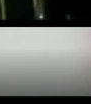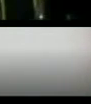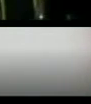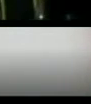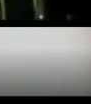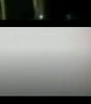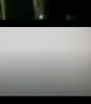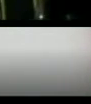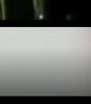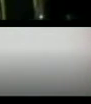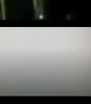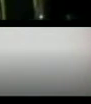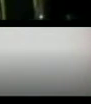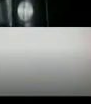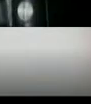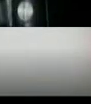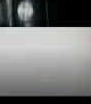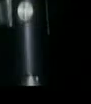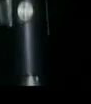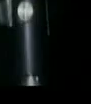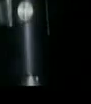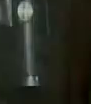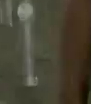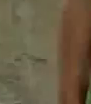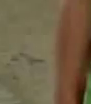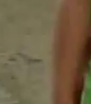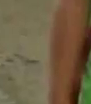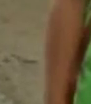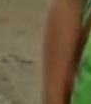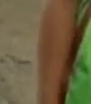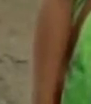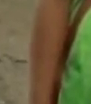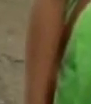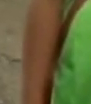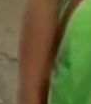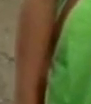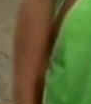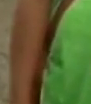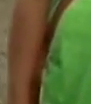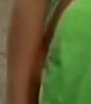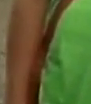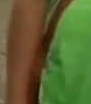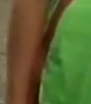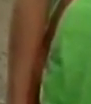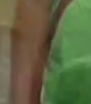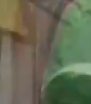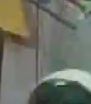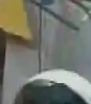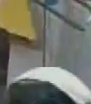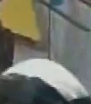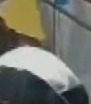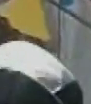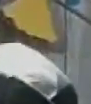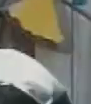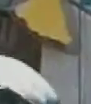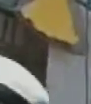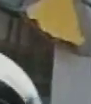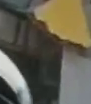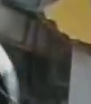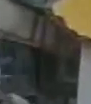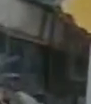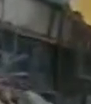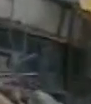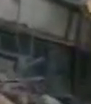Es un canto a la esperanza, en homenaje a las personas que sobrevivieron al terremoto y también para las familias